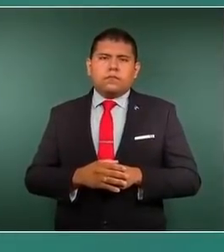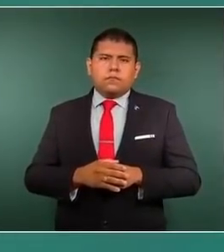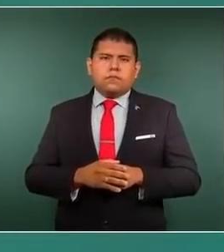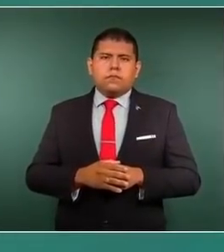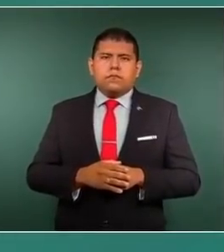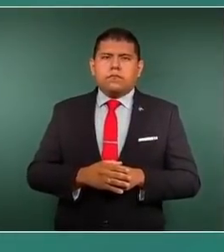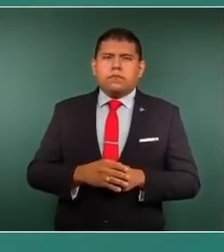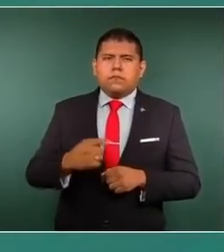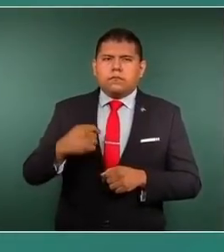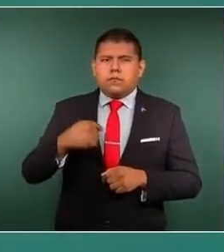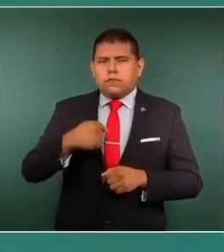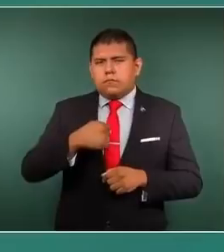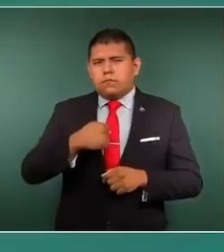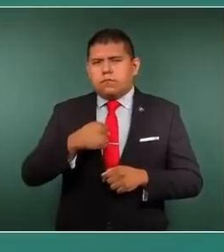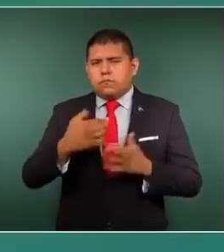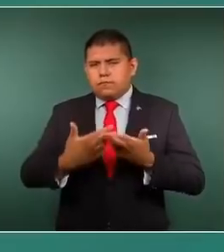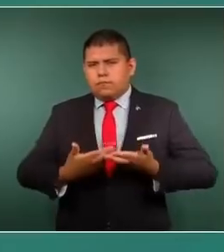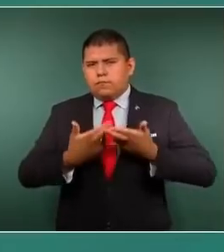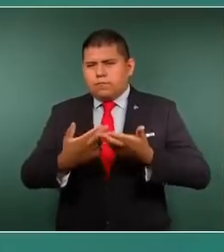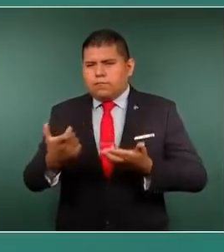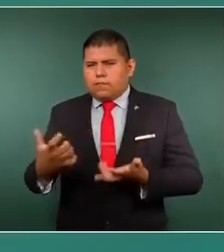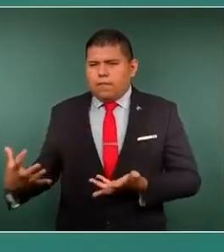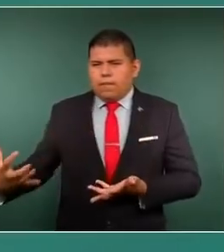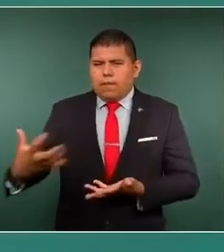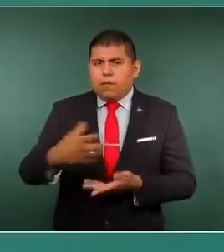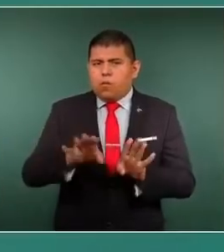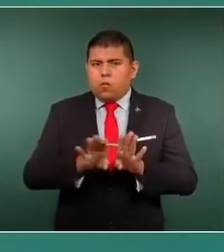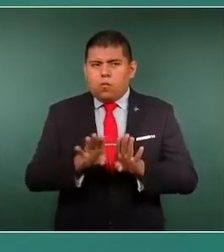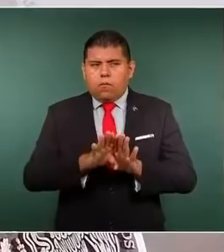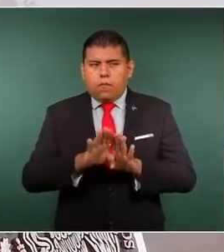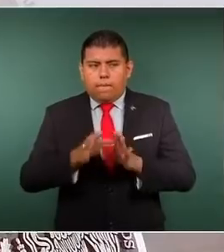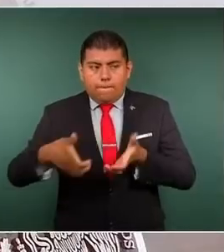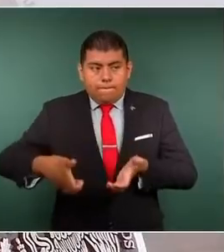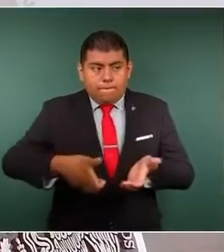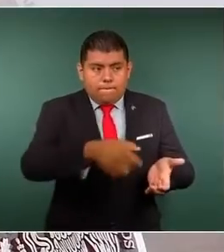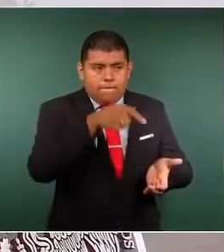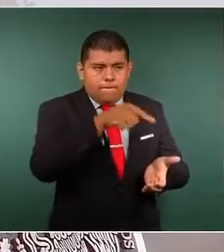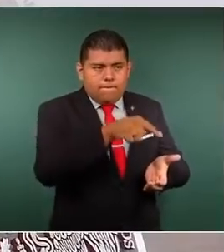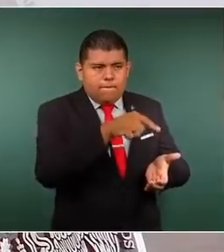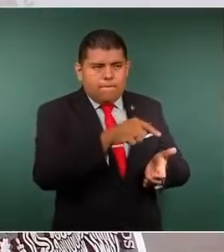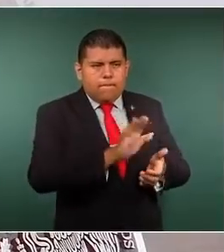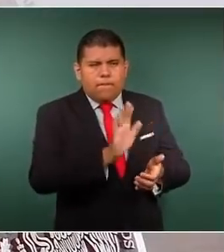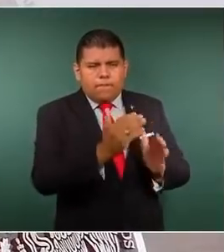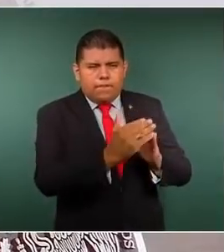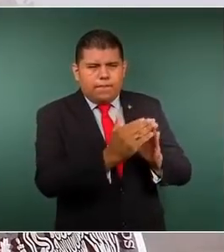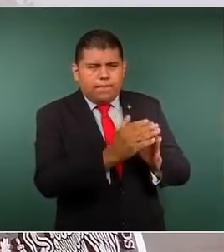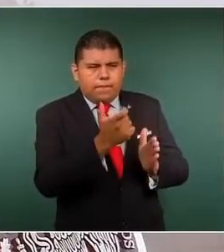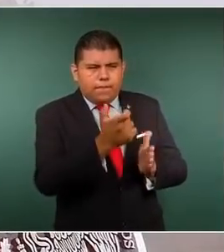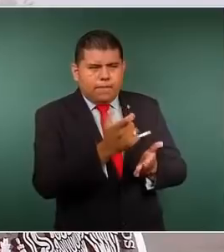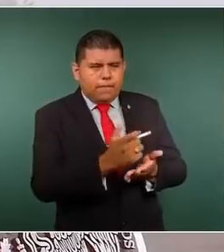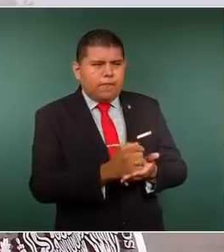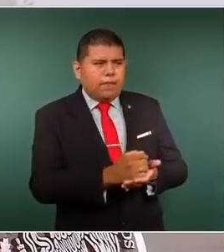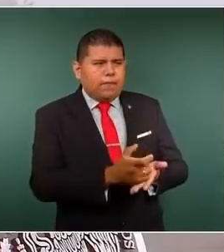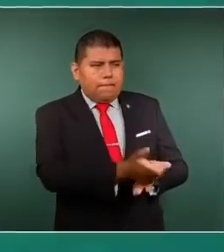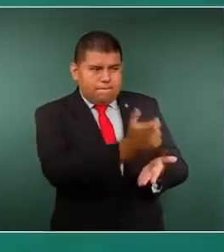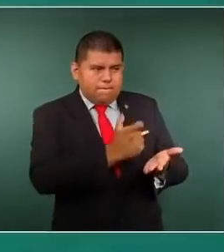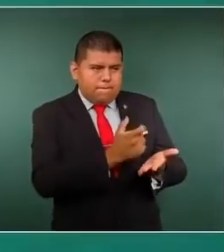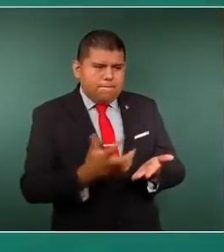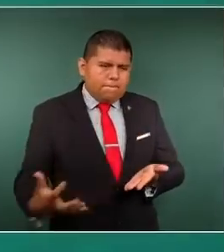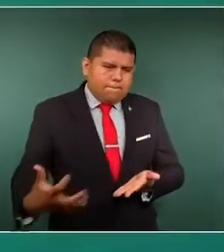hacer dinero tomando a las casetas porque los de arriba roban